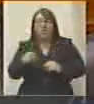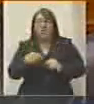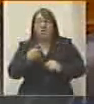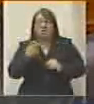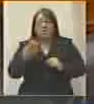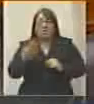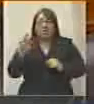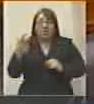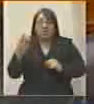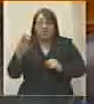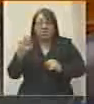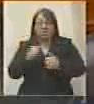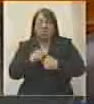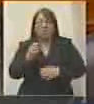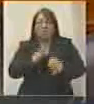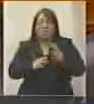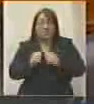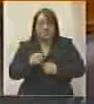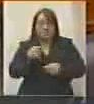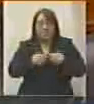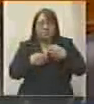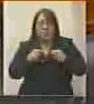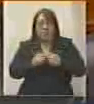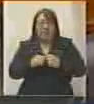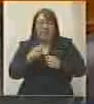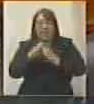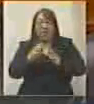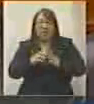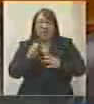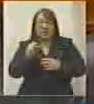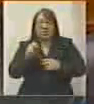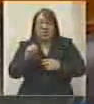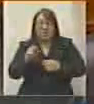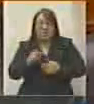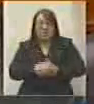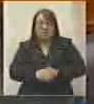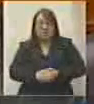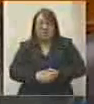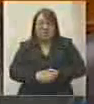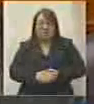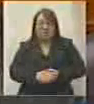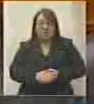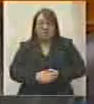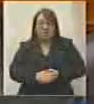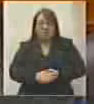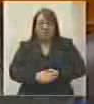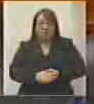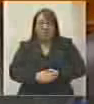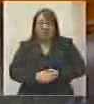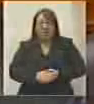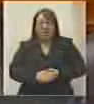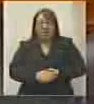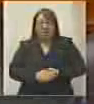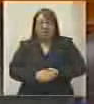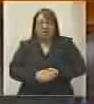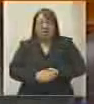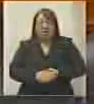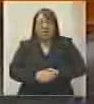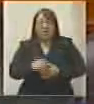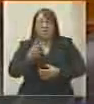27.947.234 para el financiamiento del proyecto de inversión pública con código SNIT. Para concluir, congresista. Código